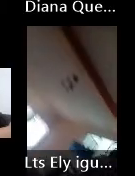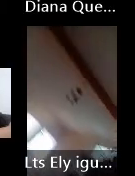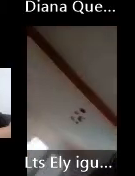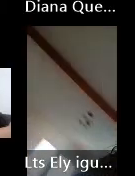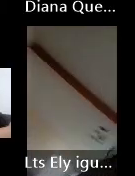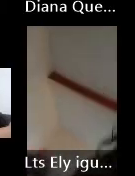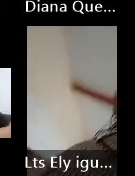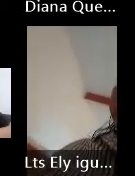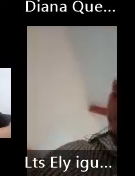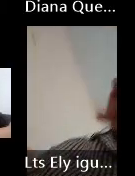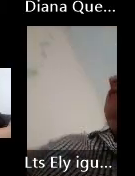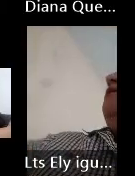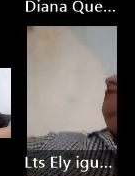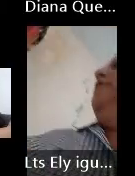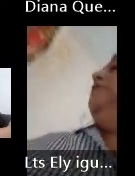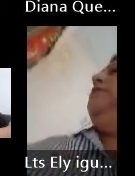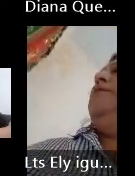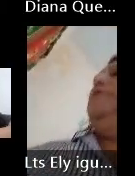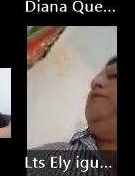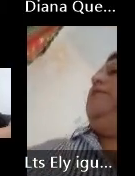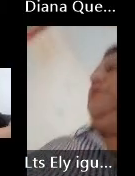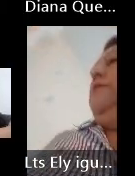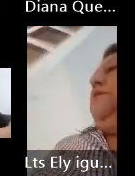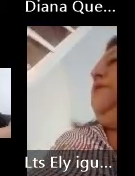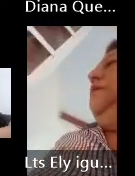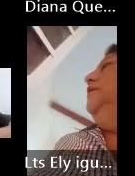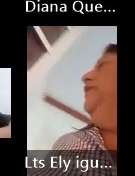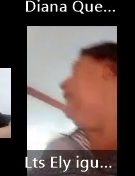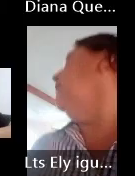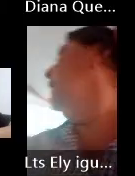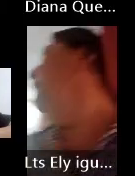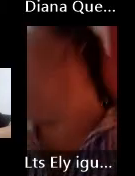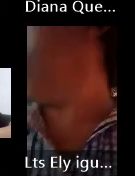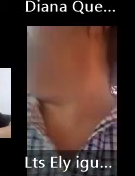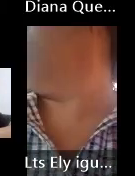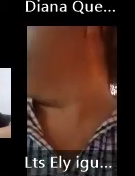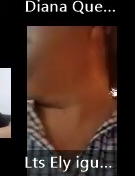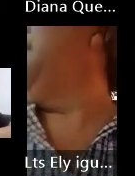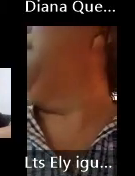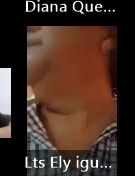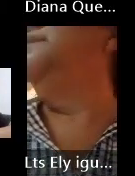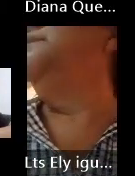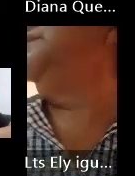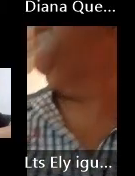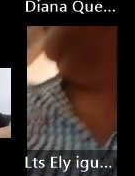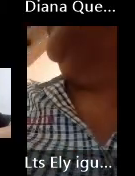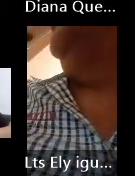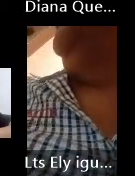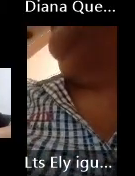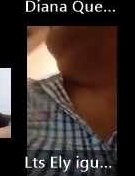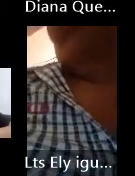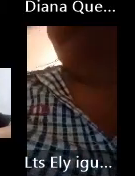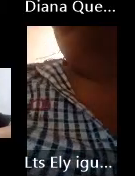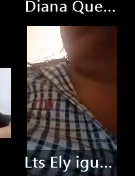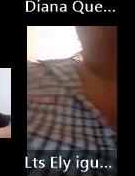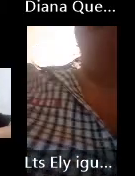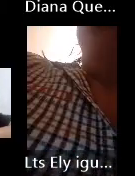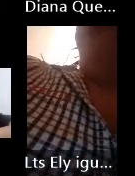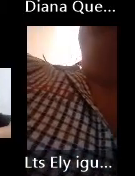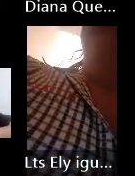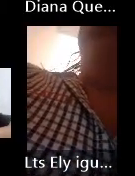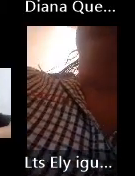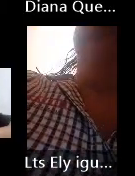Que si duró mucho, que si duró poco, que si le lloraste, que si no le lloraste. No sé si ustedes se acuerdan, a lo mejor todos son muy jovencitos, ya voy aquí